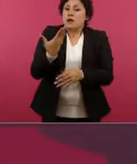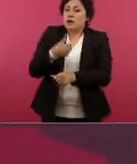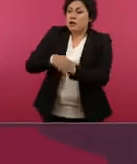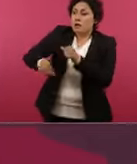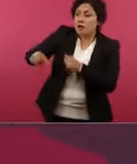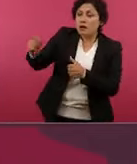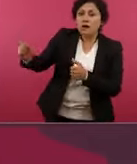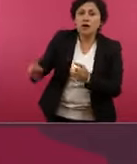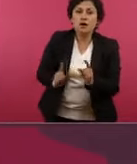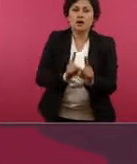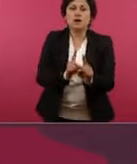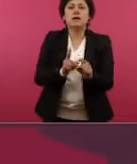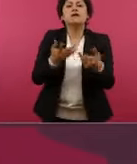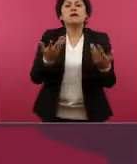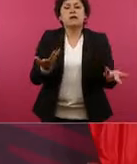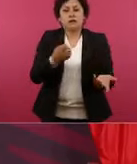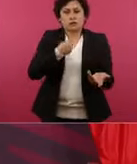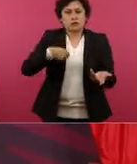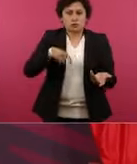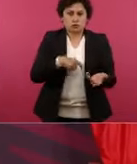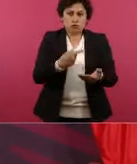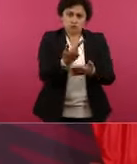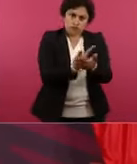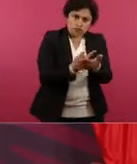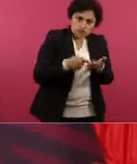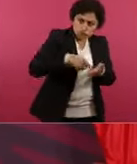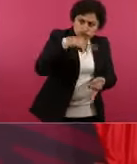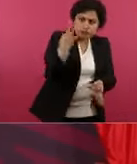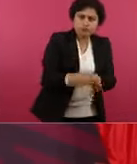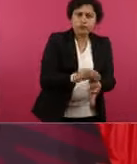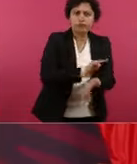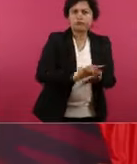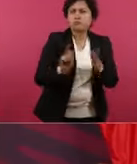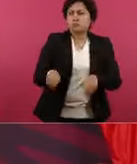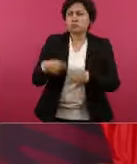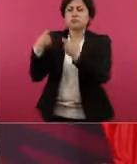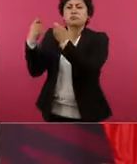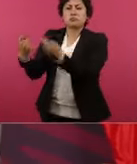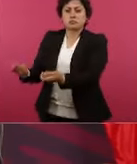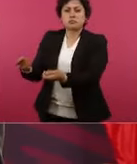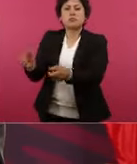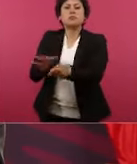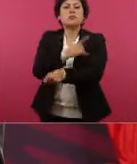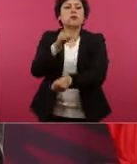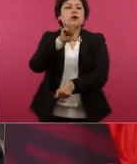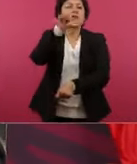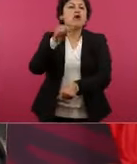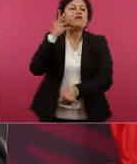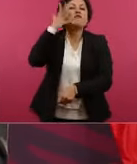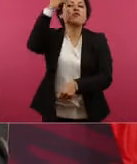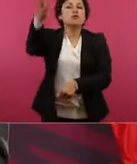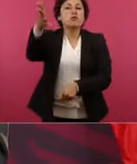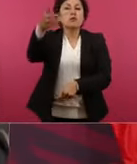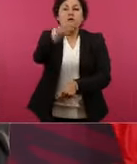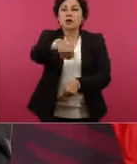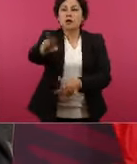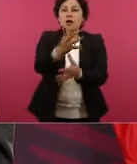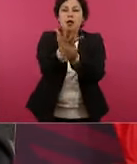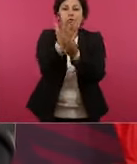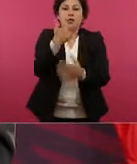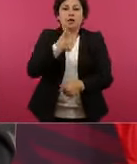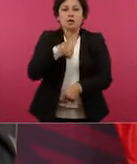Tenemos que entregar buenas cuentas, que no nos reclamen el día de mañana que no hicimos nada, que nos